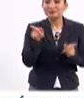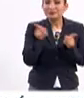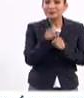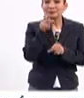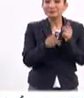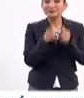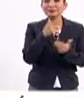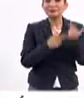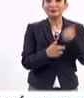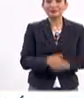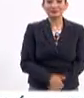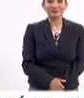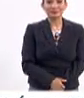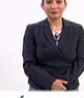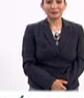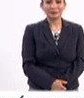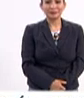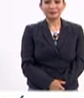breve pausa, regresamos.